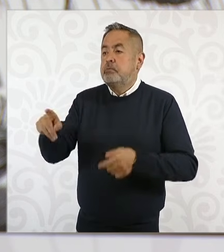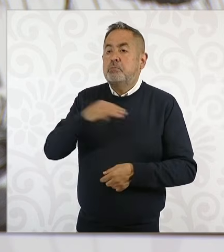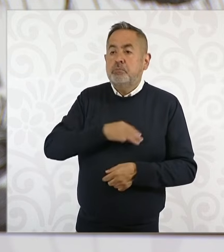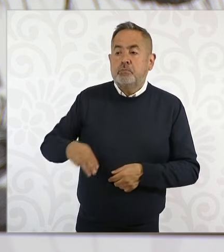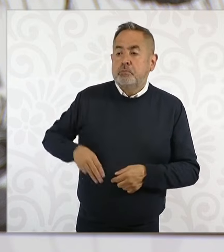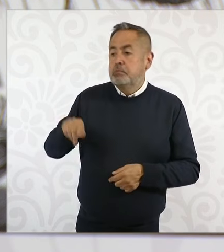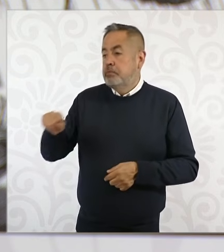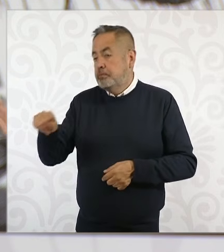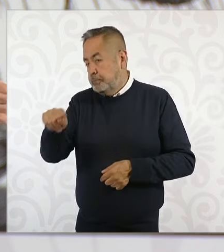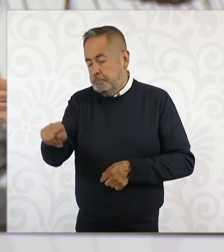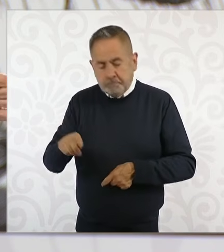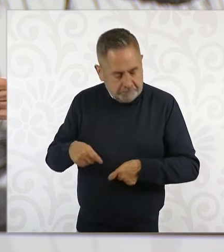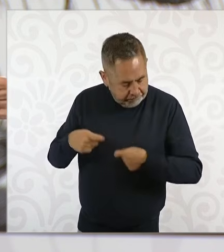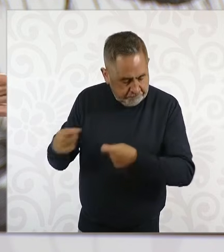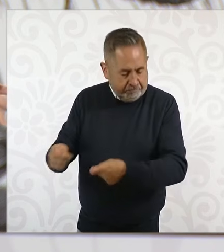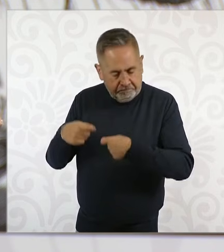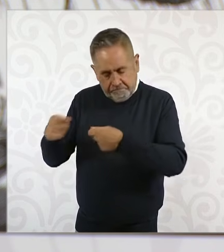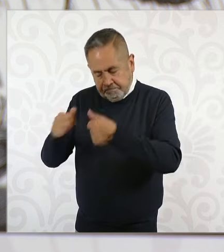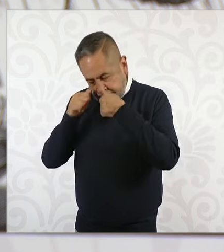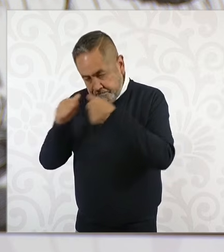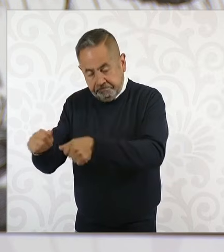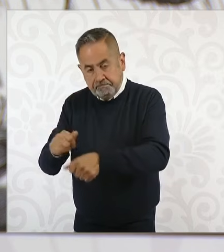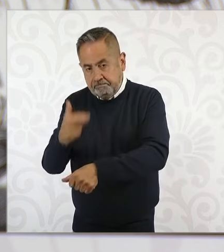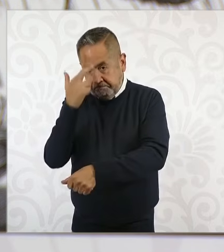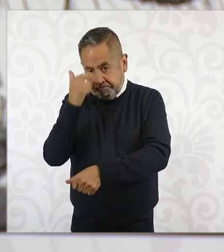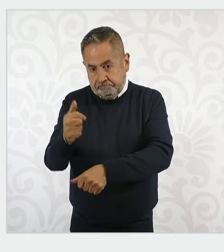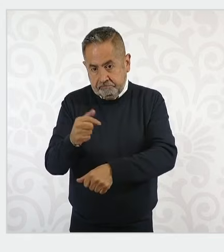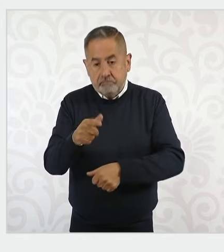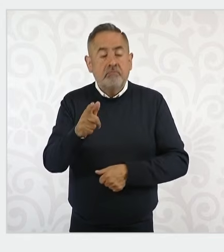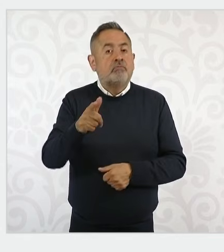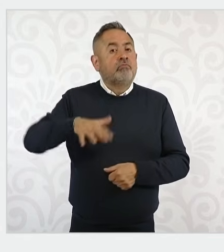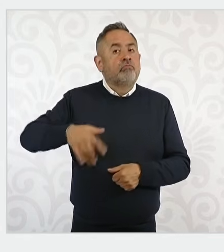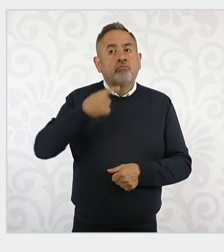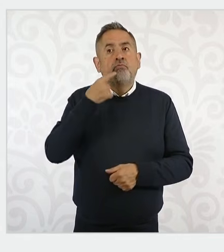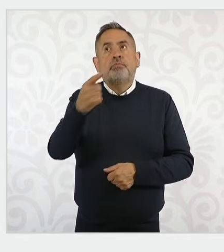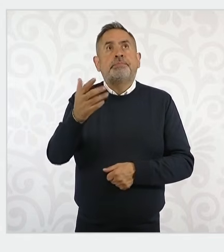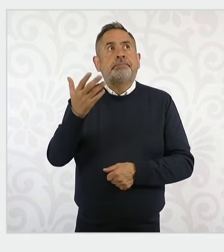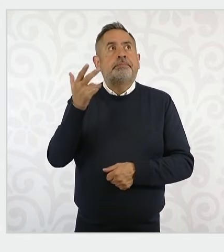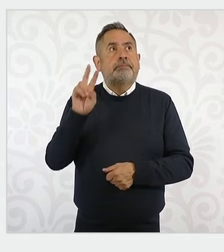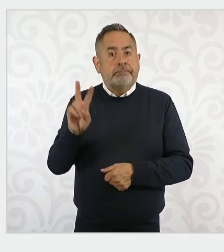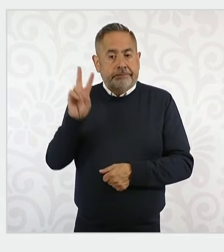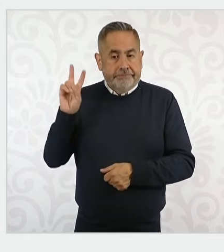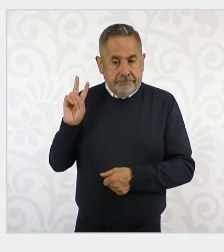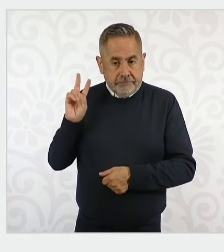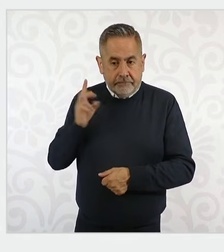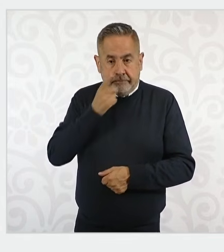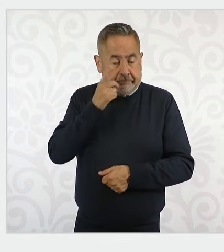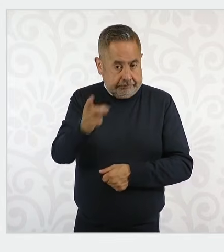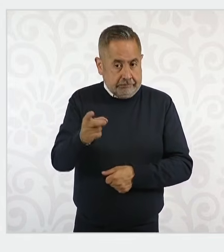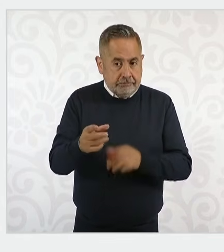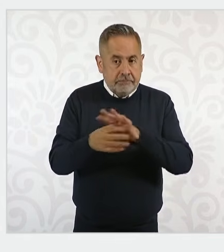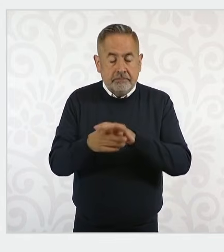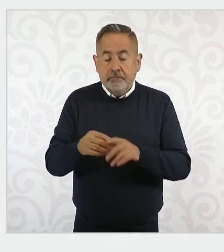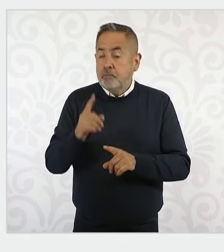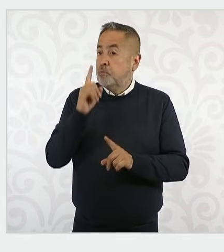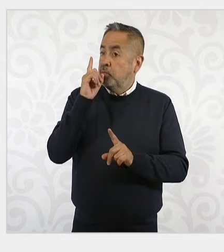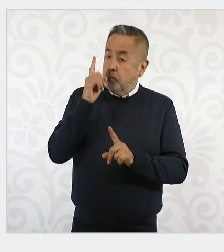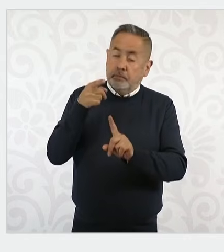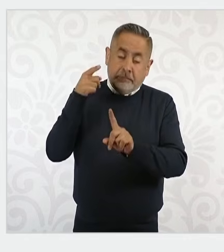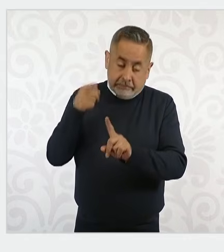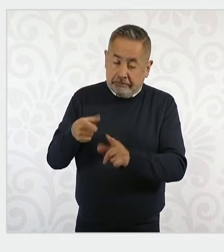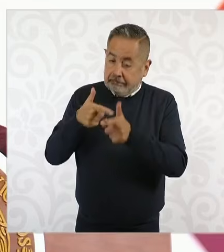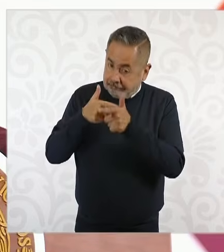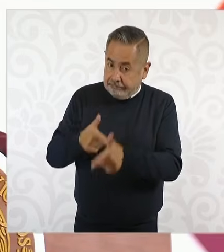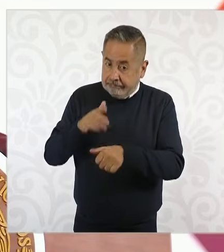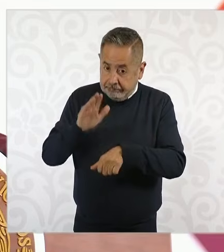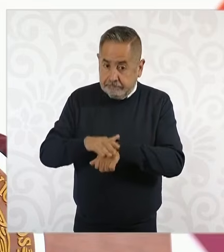purépecha. Entonces, se va avanzando y como lo dije el viernes, uno de los grandes temas que tenemos que seguir